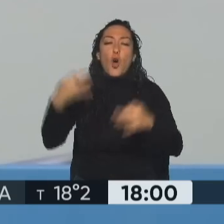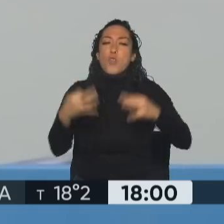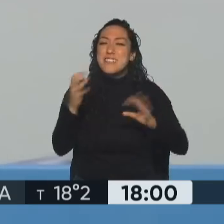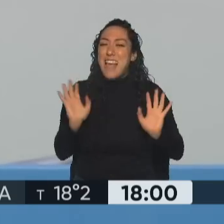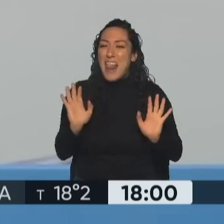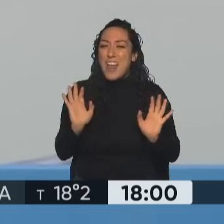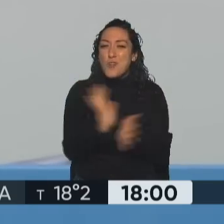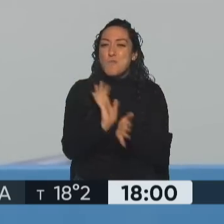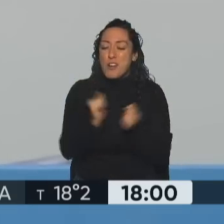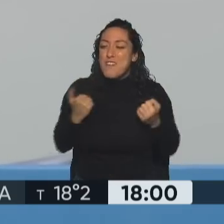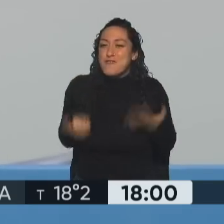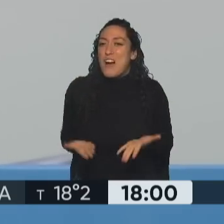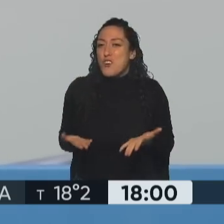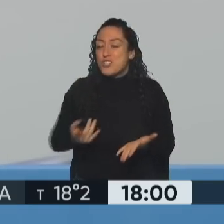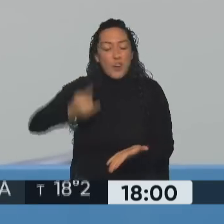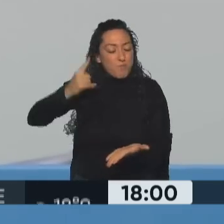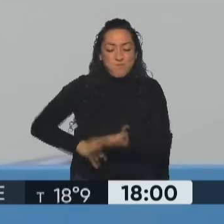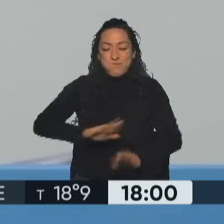tomado partido decididamente,